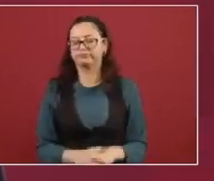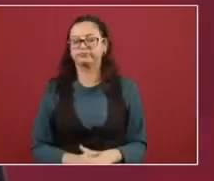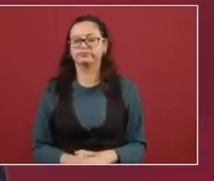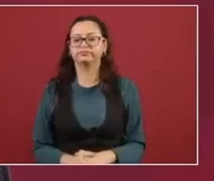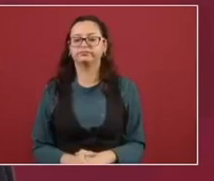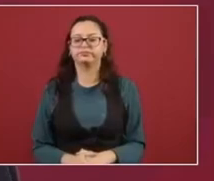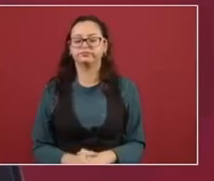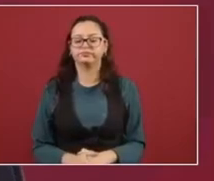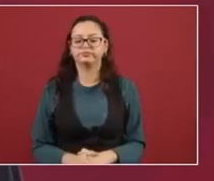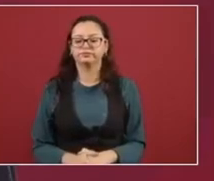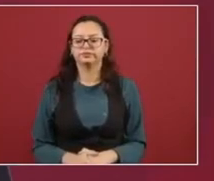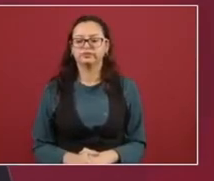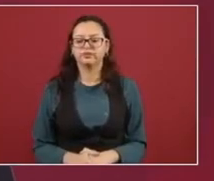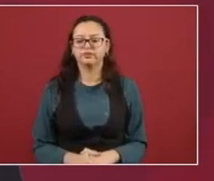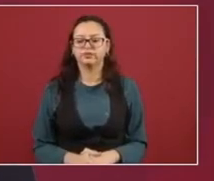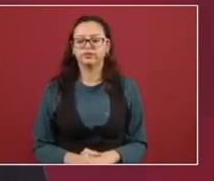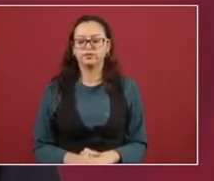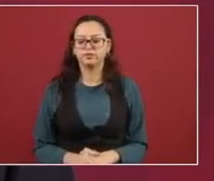cómo